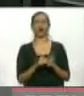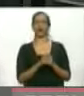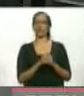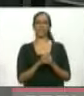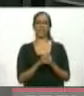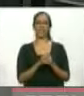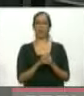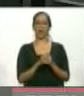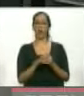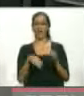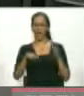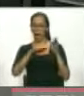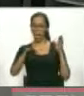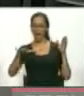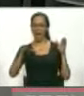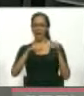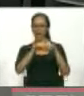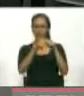no